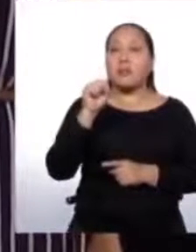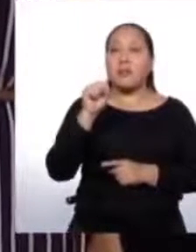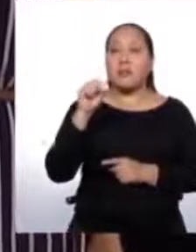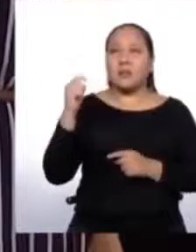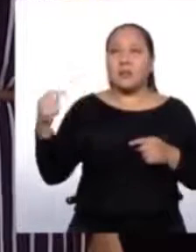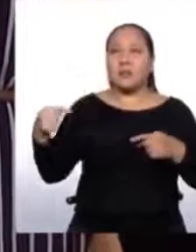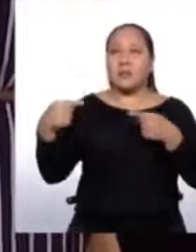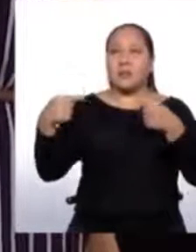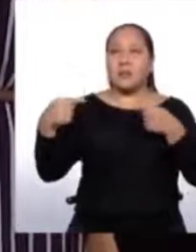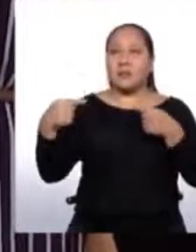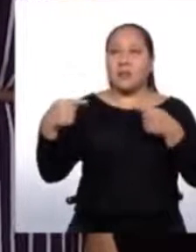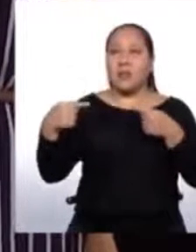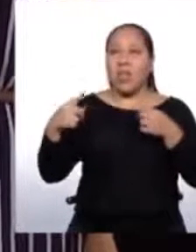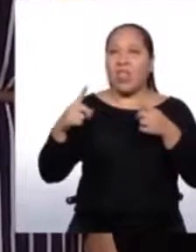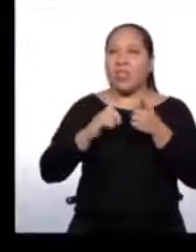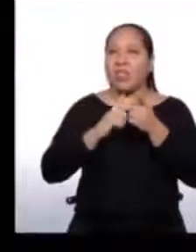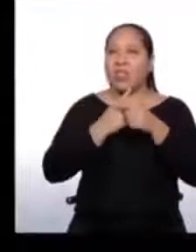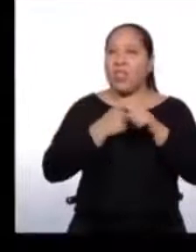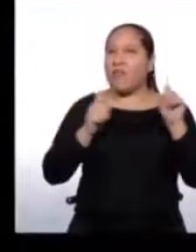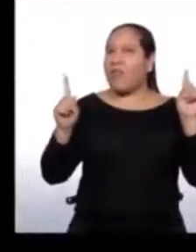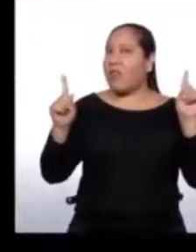el movimiento contrario.